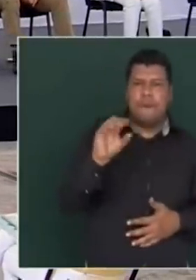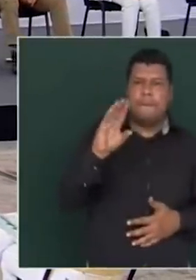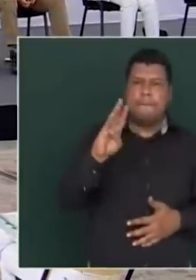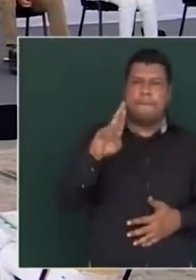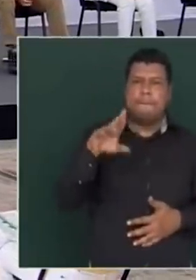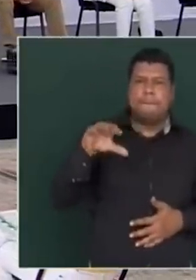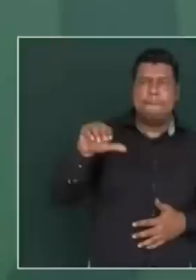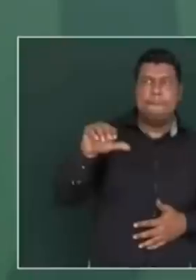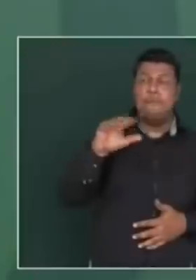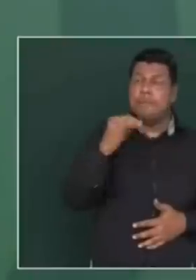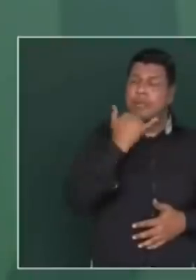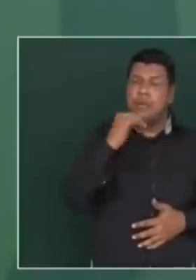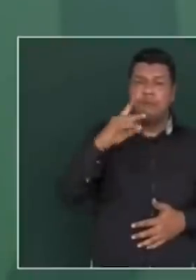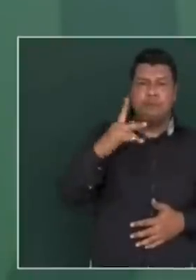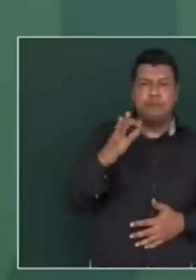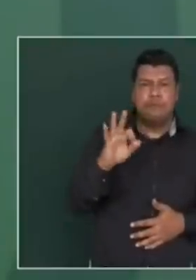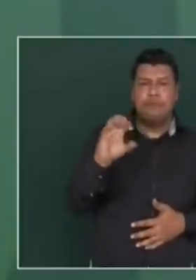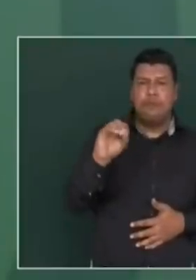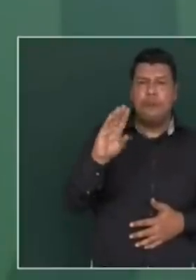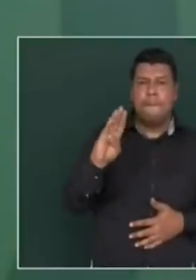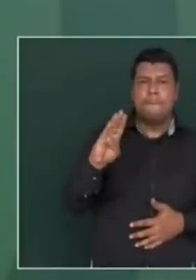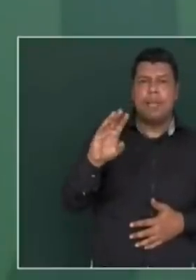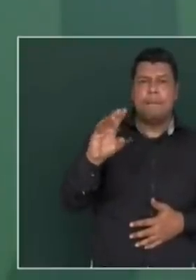una deuda de